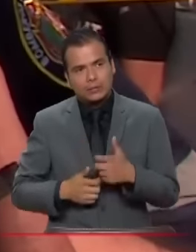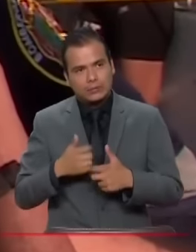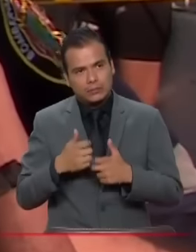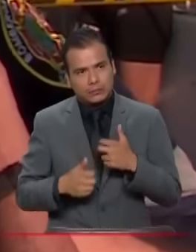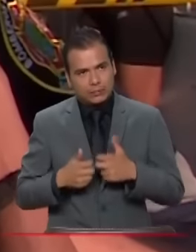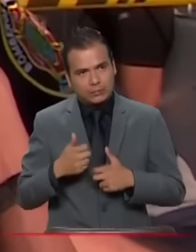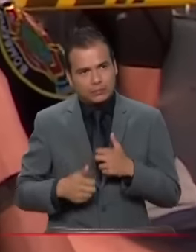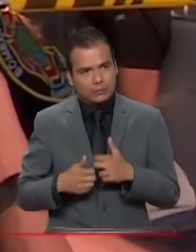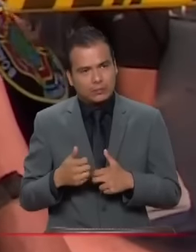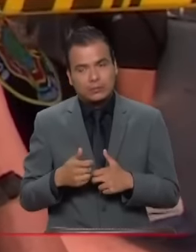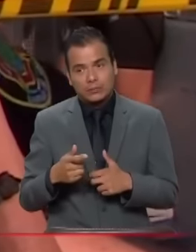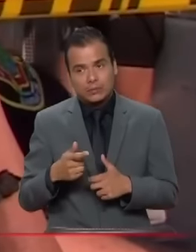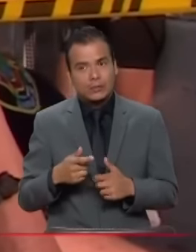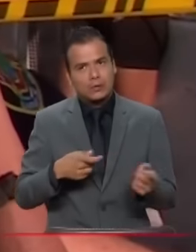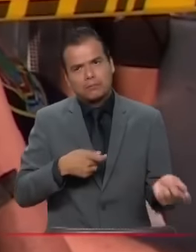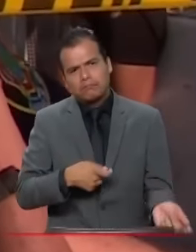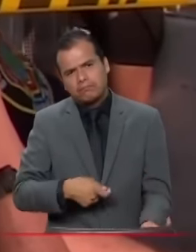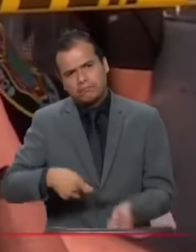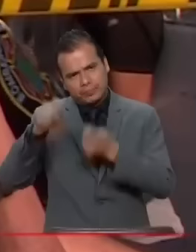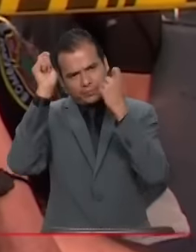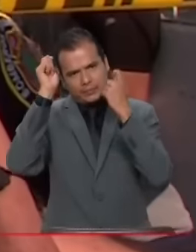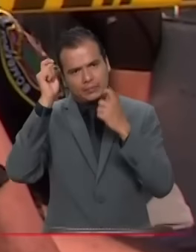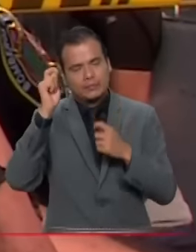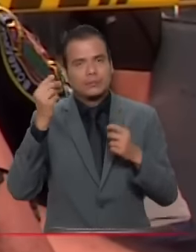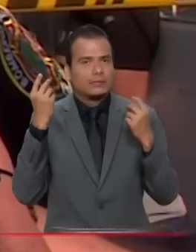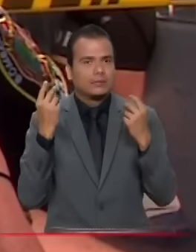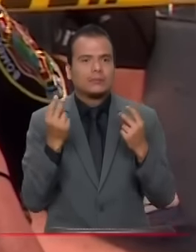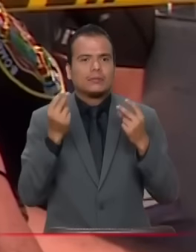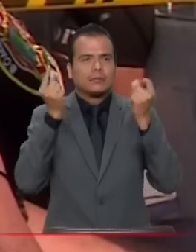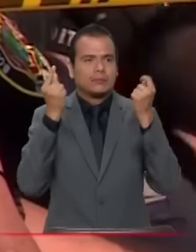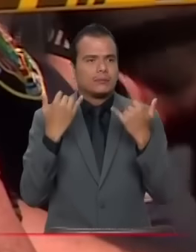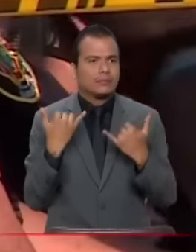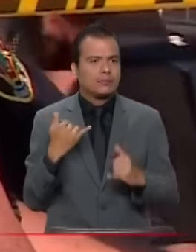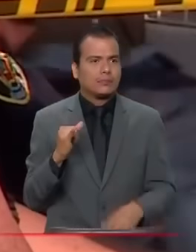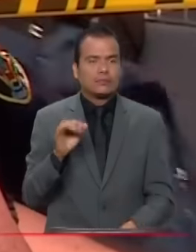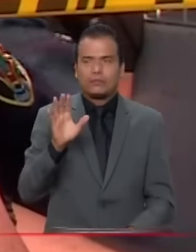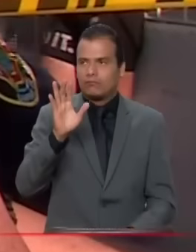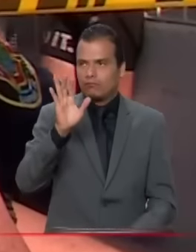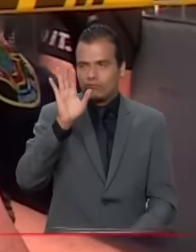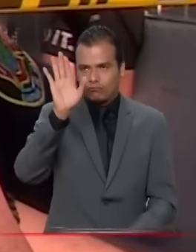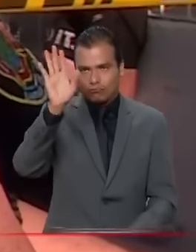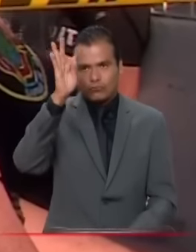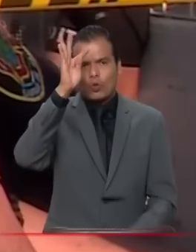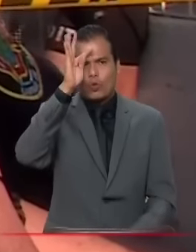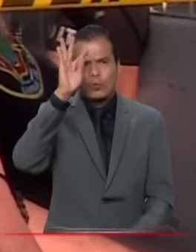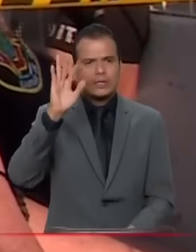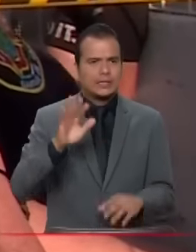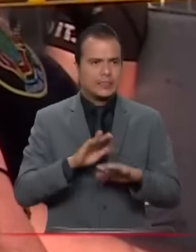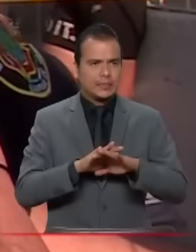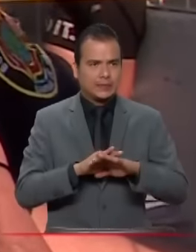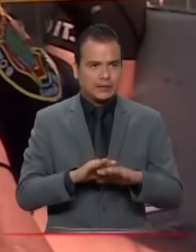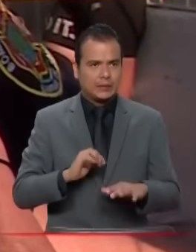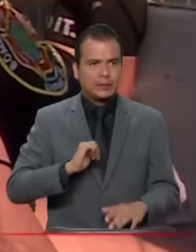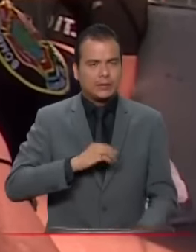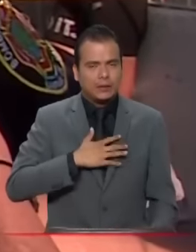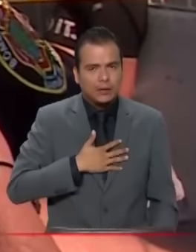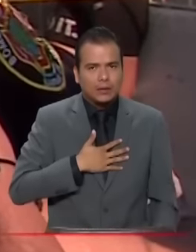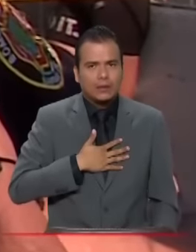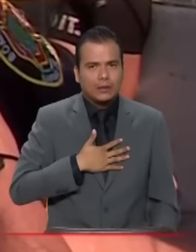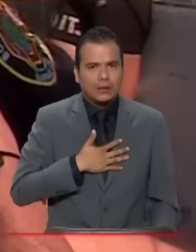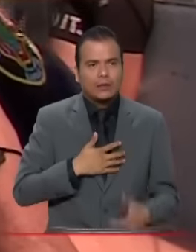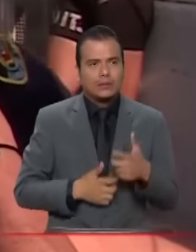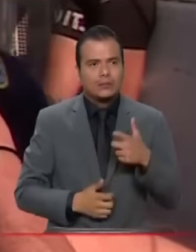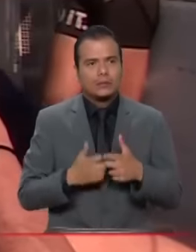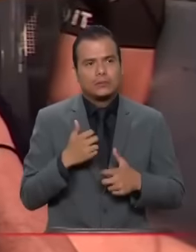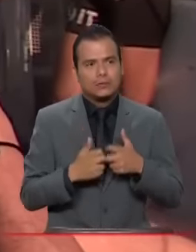vida. Rápidamente fue sacada por nuestro personal de bomberos, entregada a los paramédicos y trasladada a un centro asistencial. Tenía problemas respiratorios la niña,